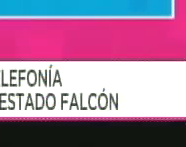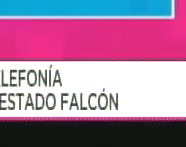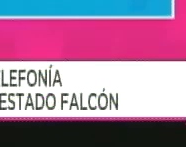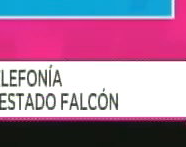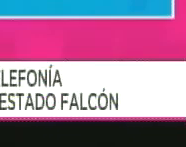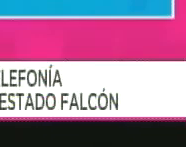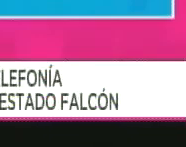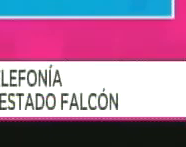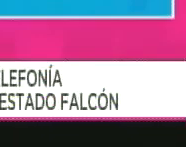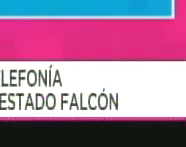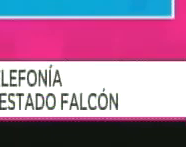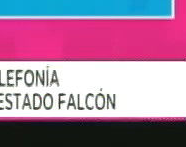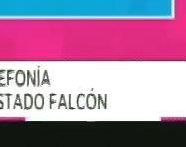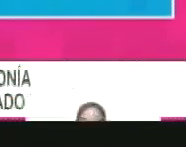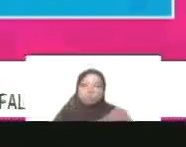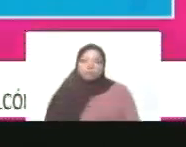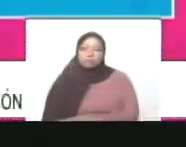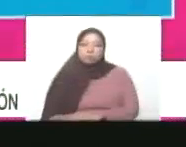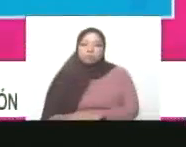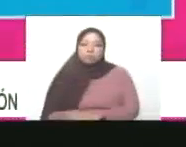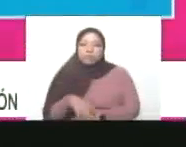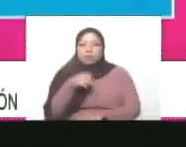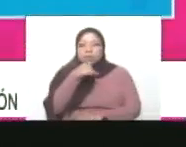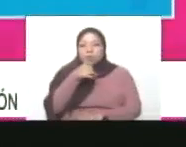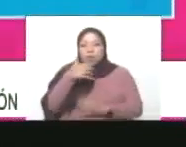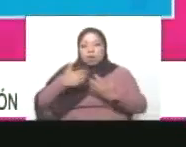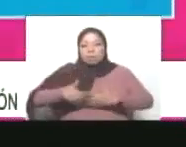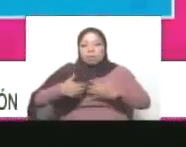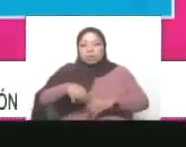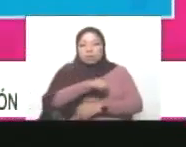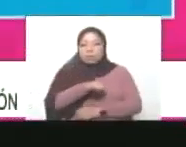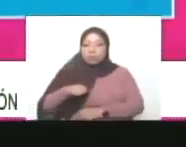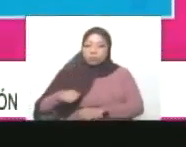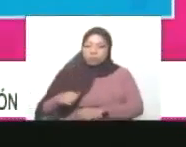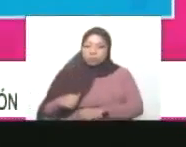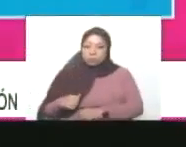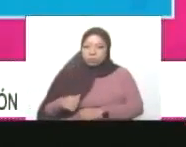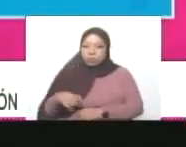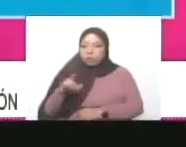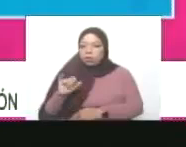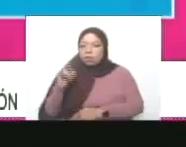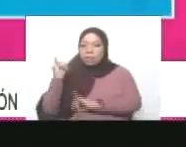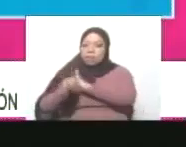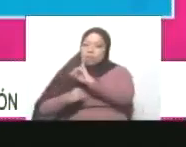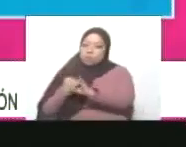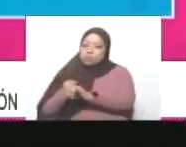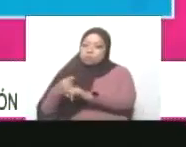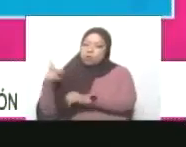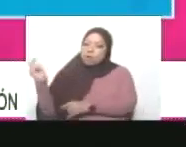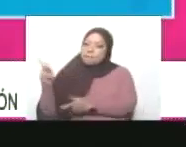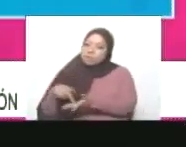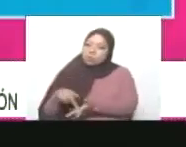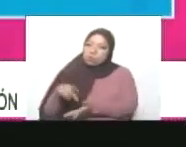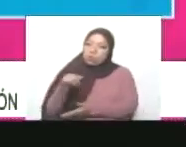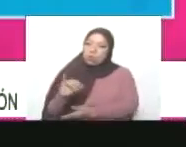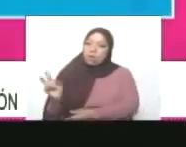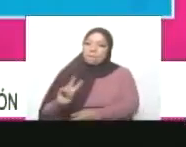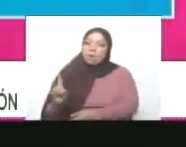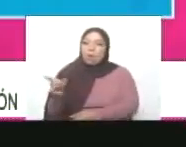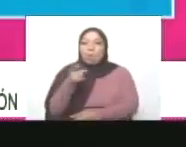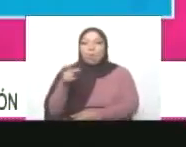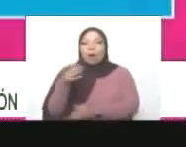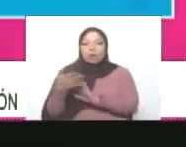Movilnet, con todas las empresas privadas de Venezuela, con los inversionistas internacionales que están llegando. Quiero que